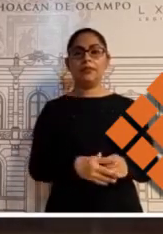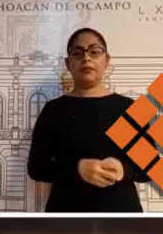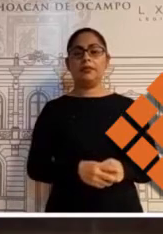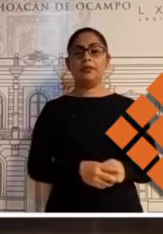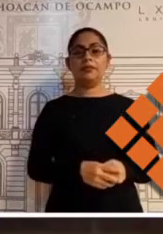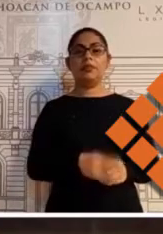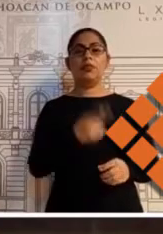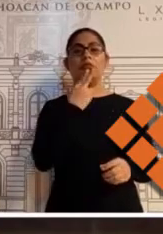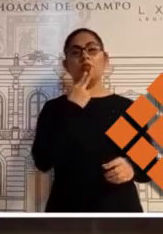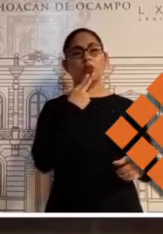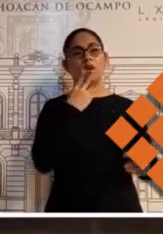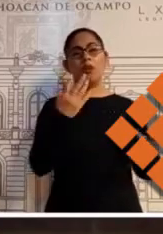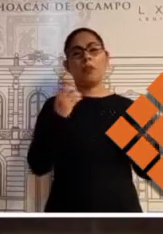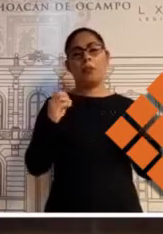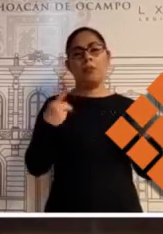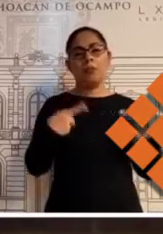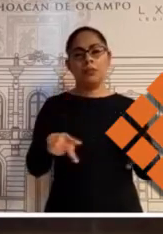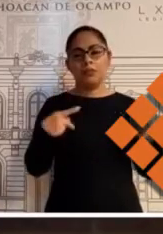usuarios,